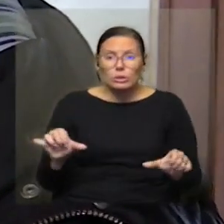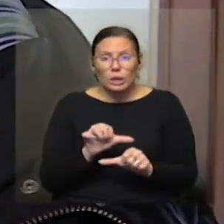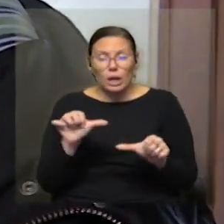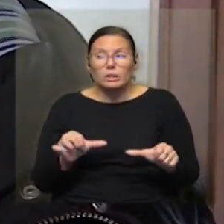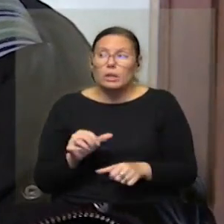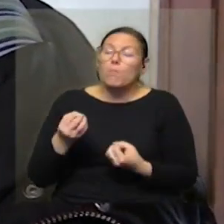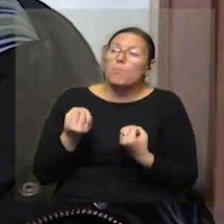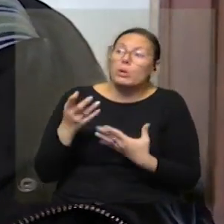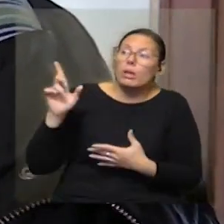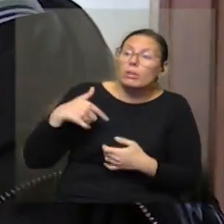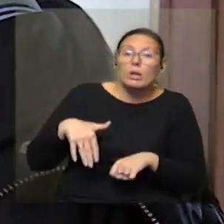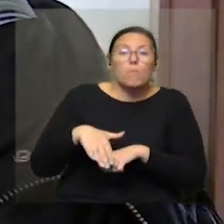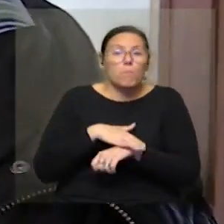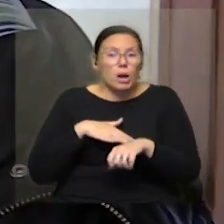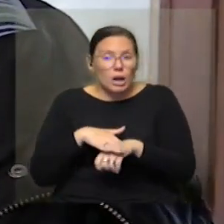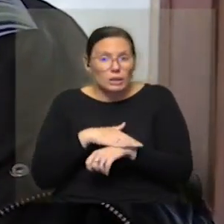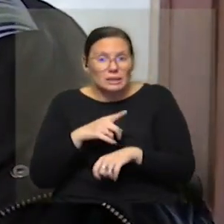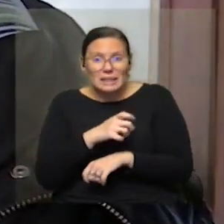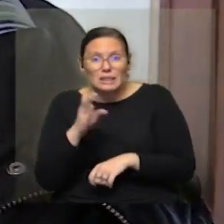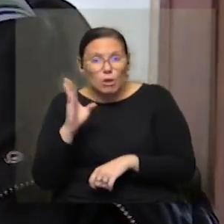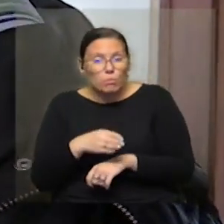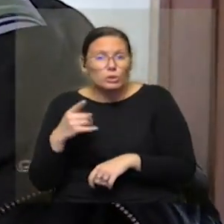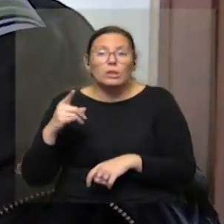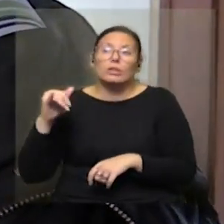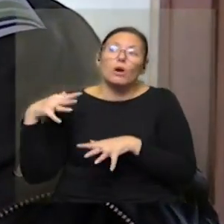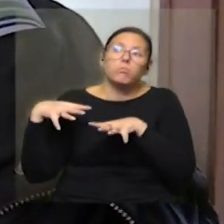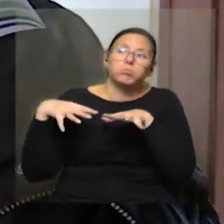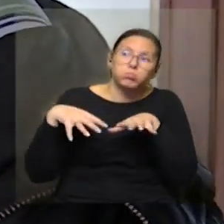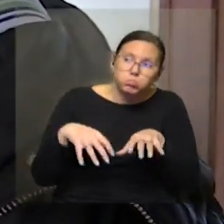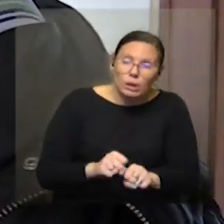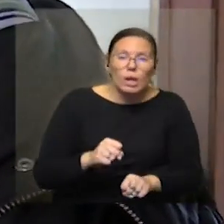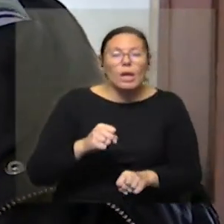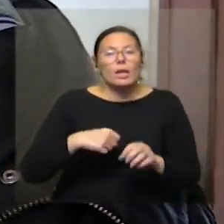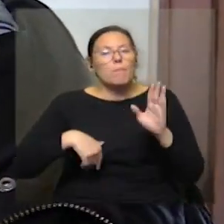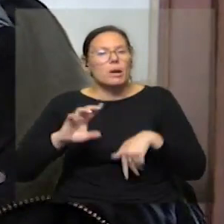partiendo desde bases plenamente colonialistas, patriarcales,